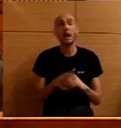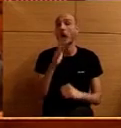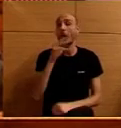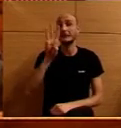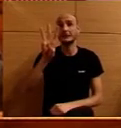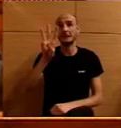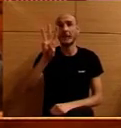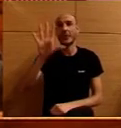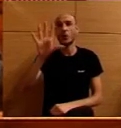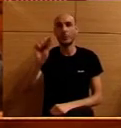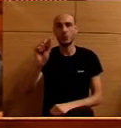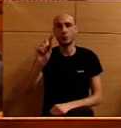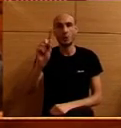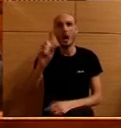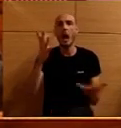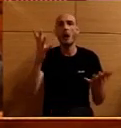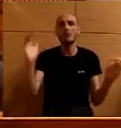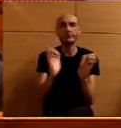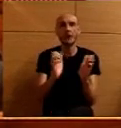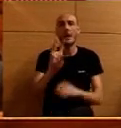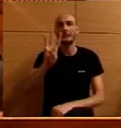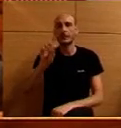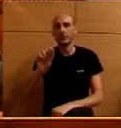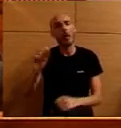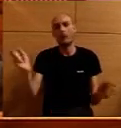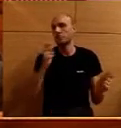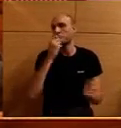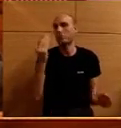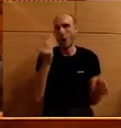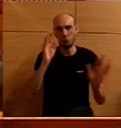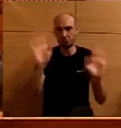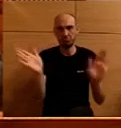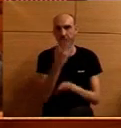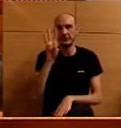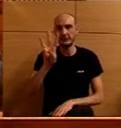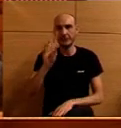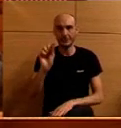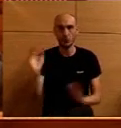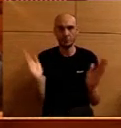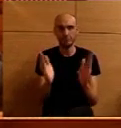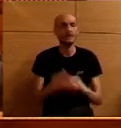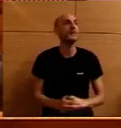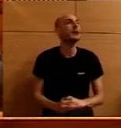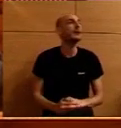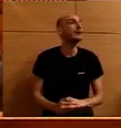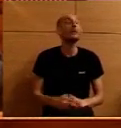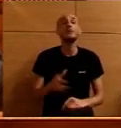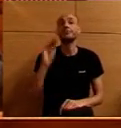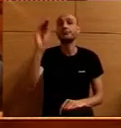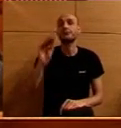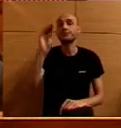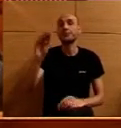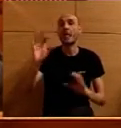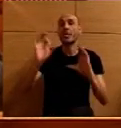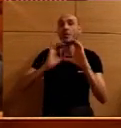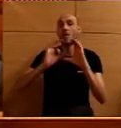lugar, ahora no son cinco. Ahora son tres. Ah, bueno, pues entonces mejor. Decirle al señor de Ciudadanos que,